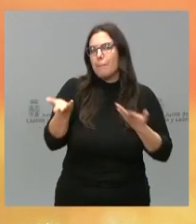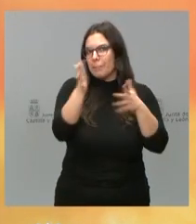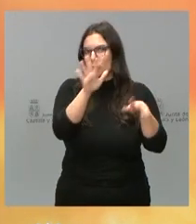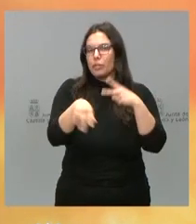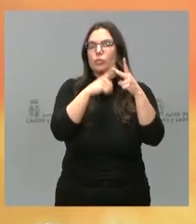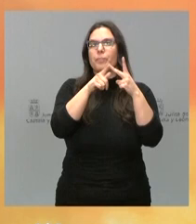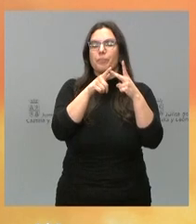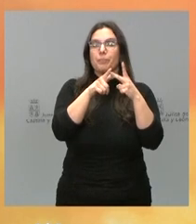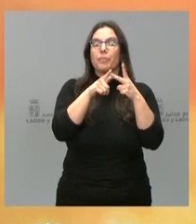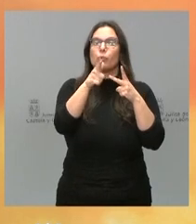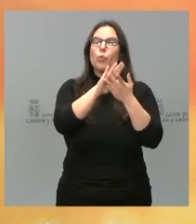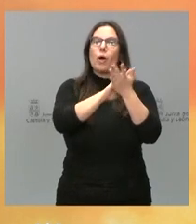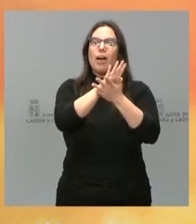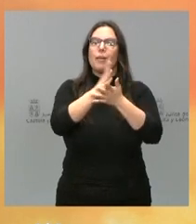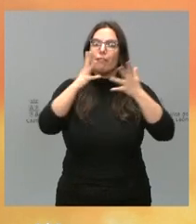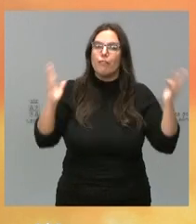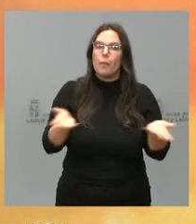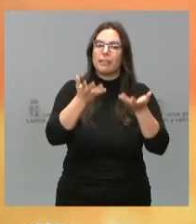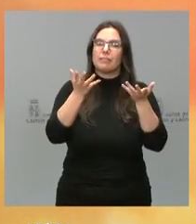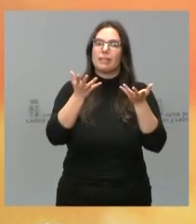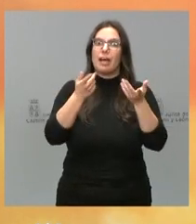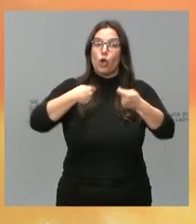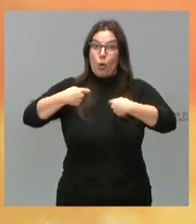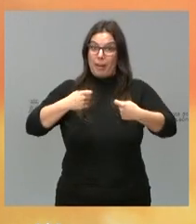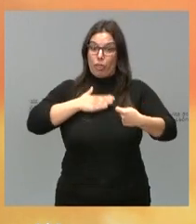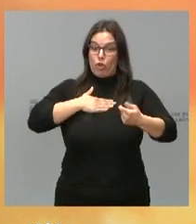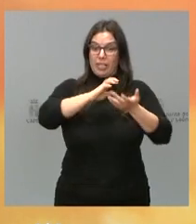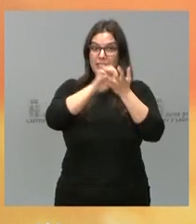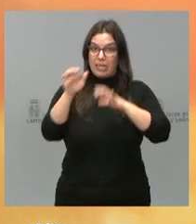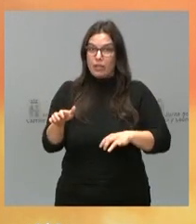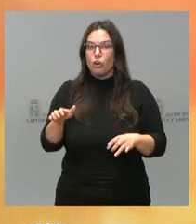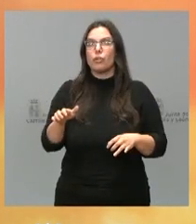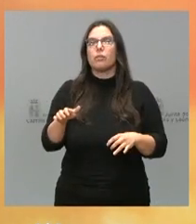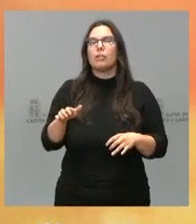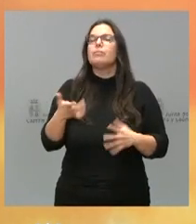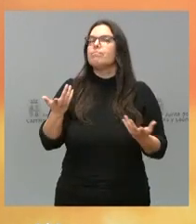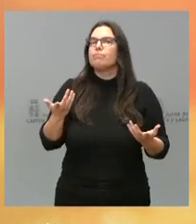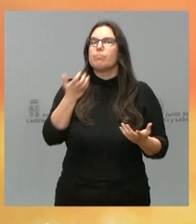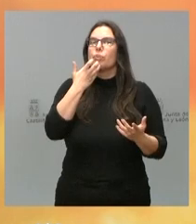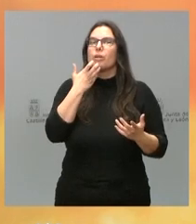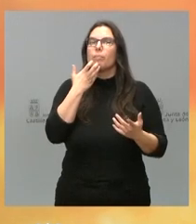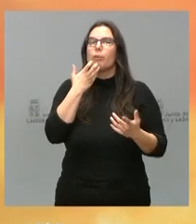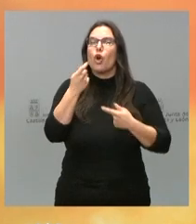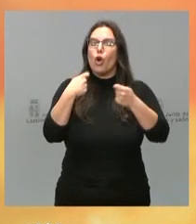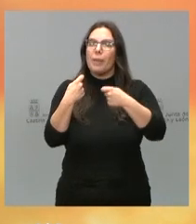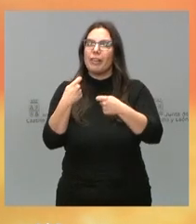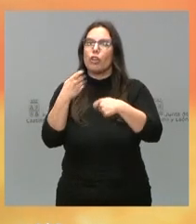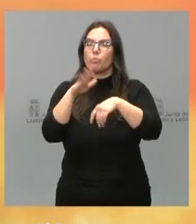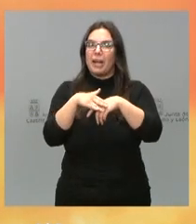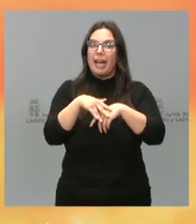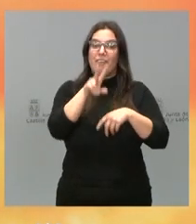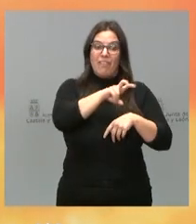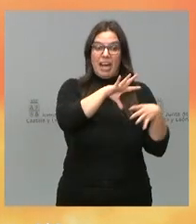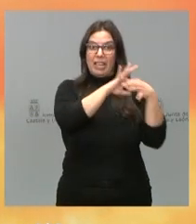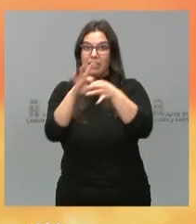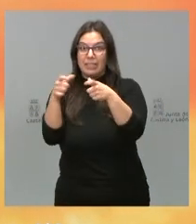y luego cuando habla de fomentar el comercio de Castilla y León Qué características tienen que tener los comercios que puedan